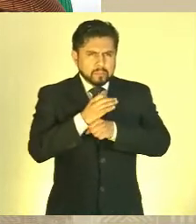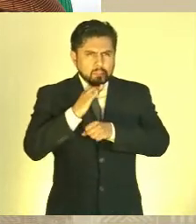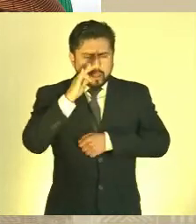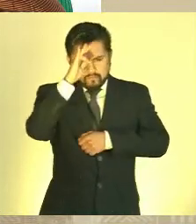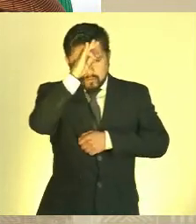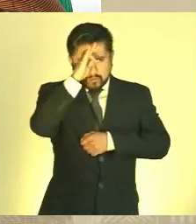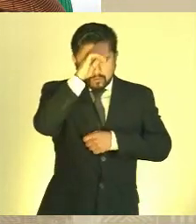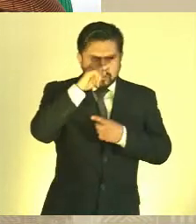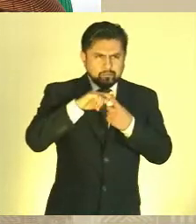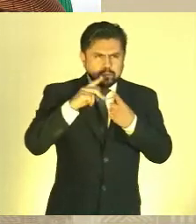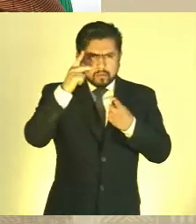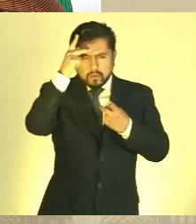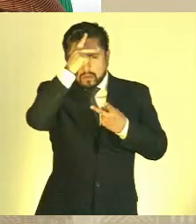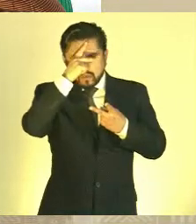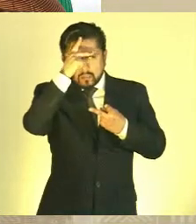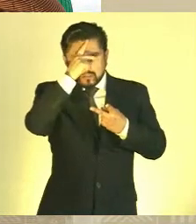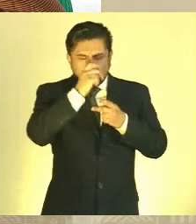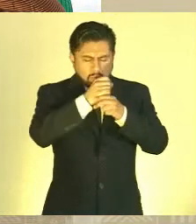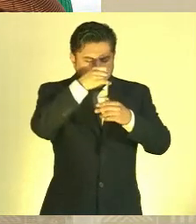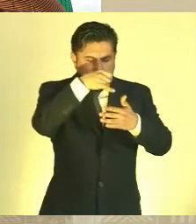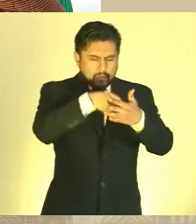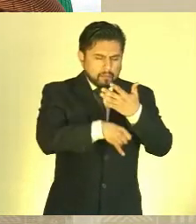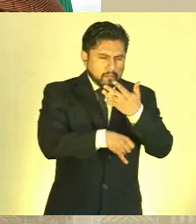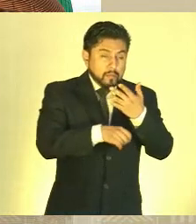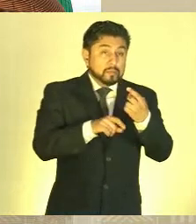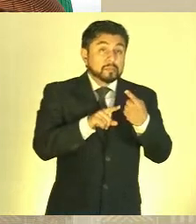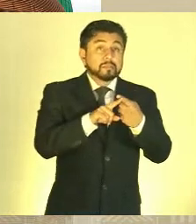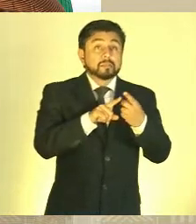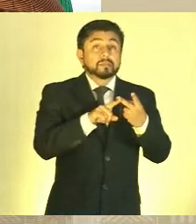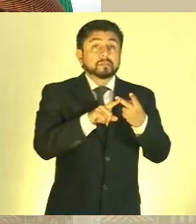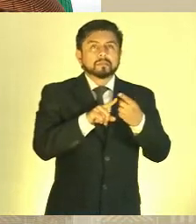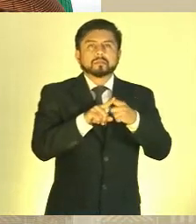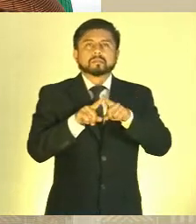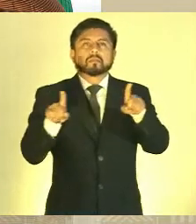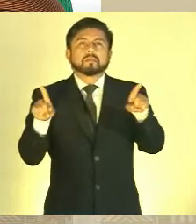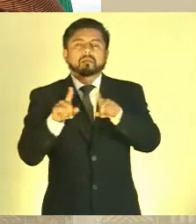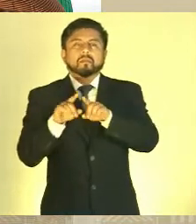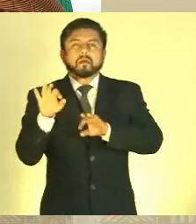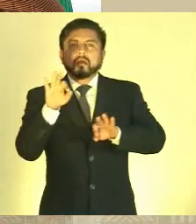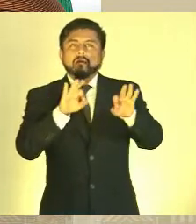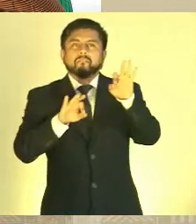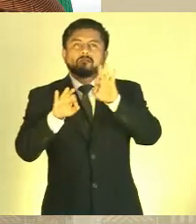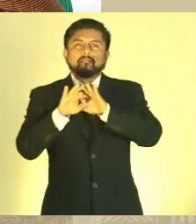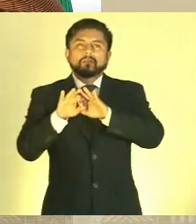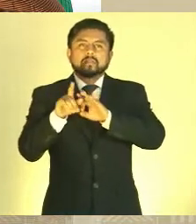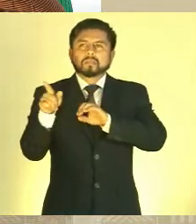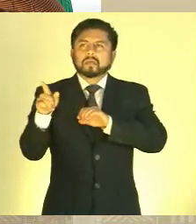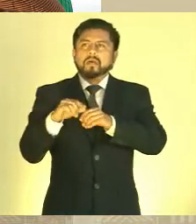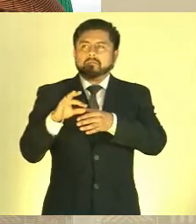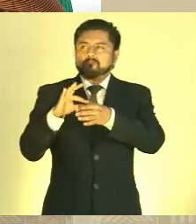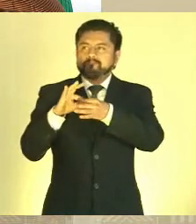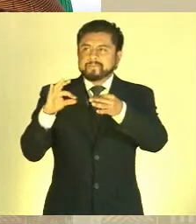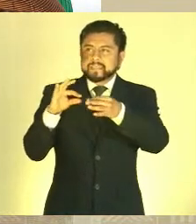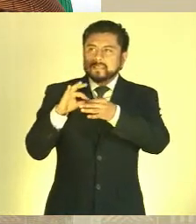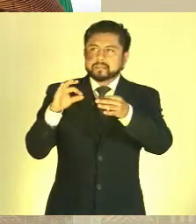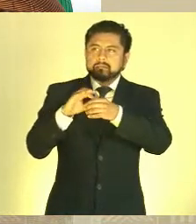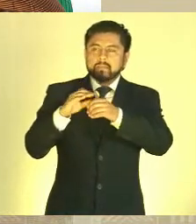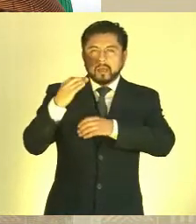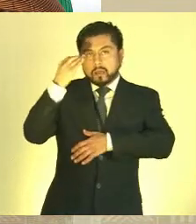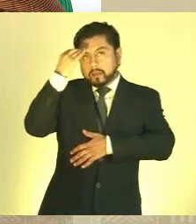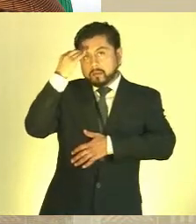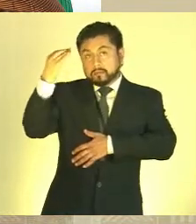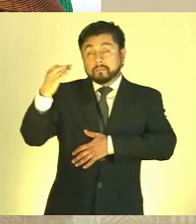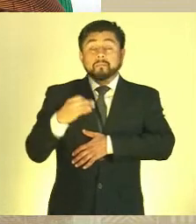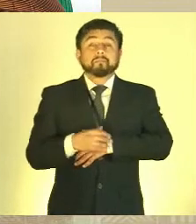psicológicos, al final queda la física. Desde el punto de vista físico, ¿qué es el tiempo? Y hay